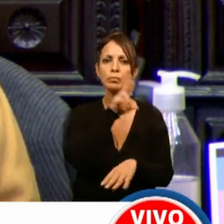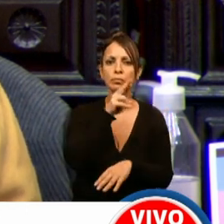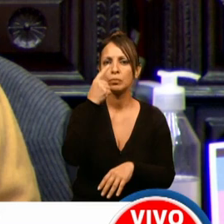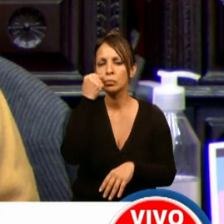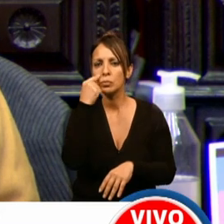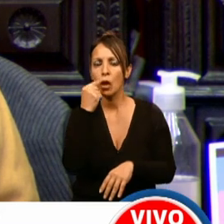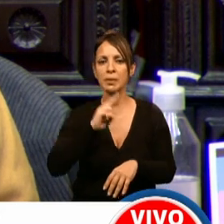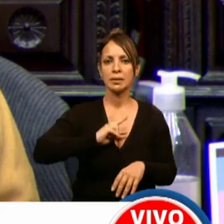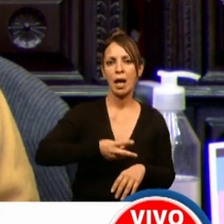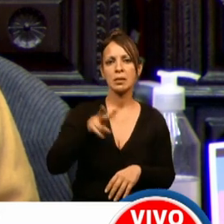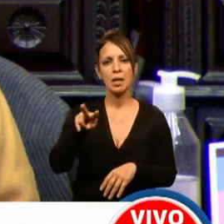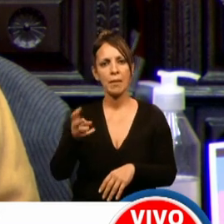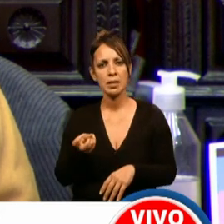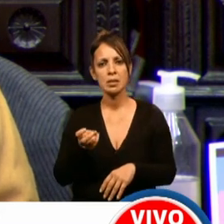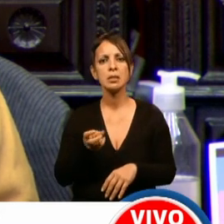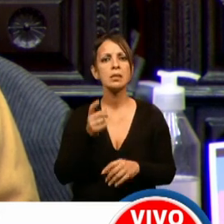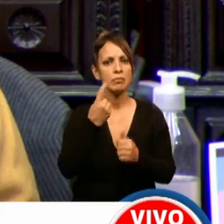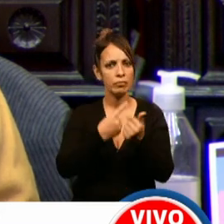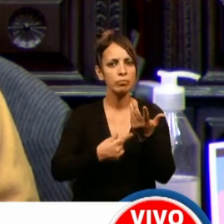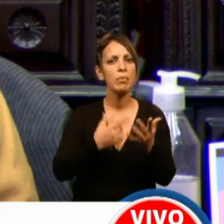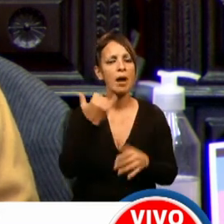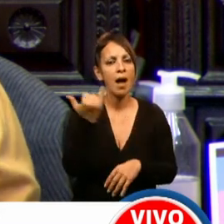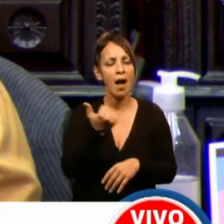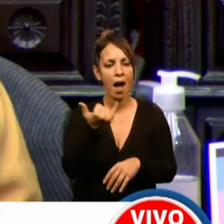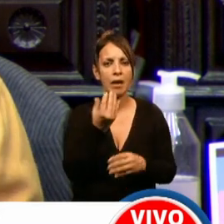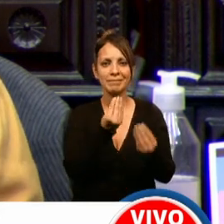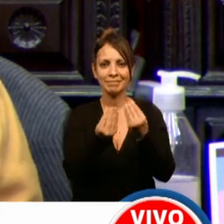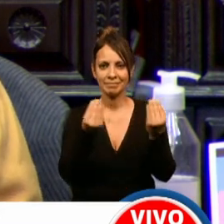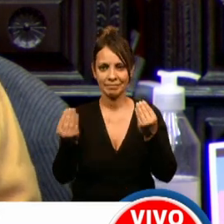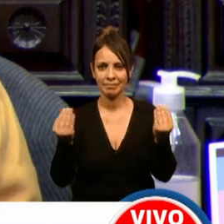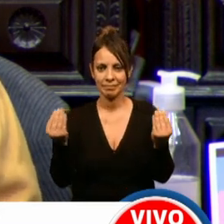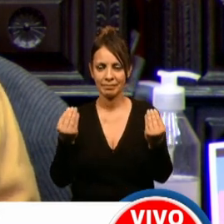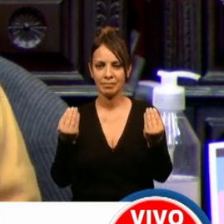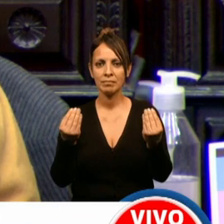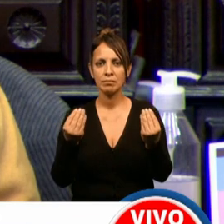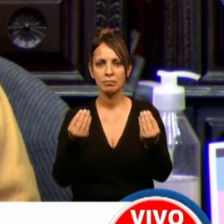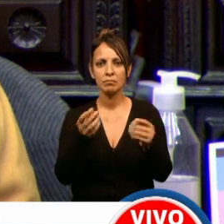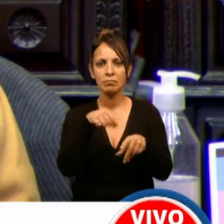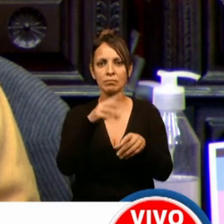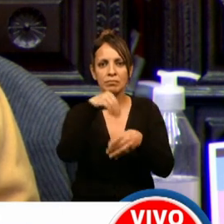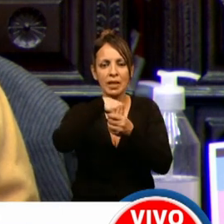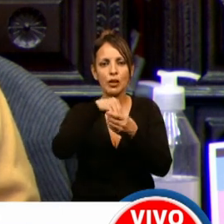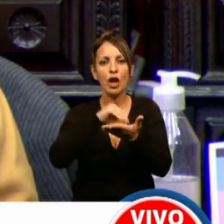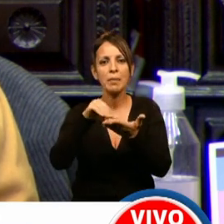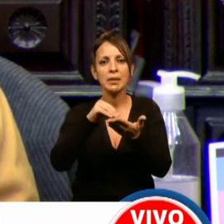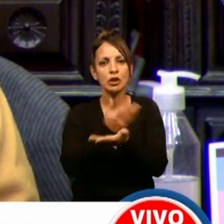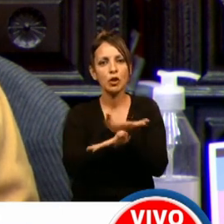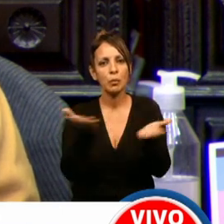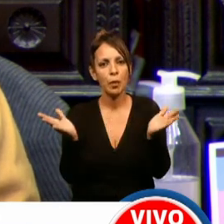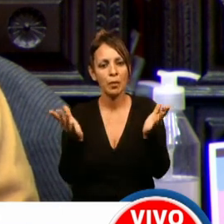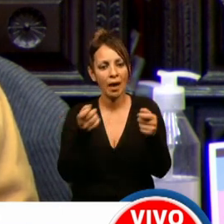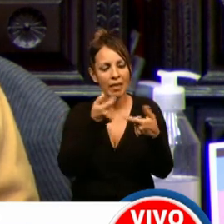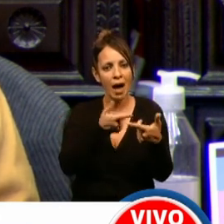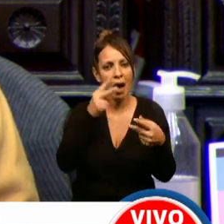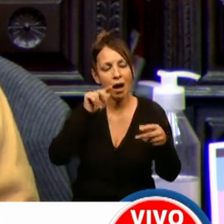travestis trans y transgénero que están justamente incorporadas a la función pública y aún sigue siendo